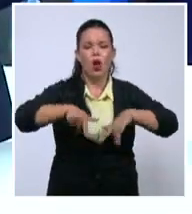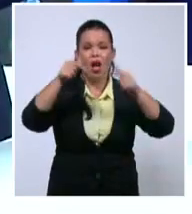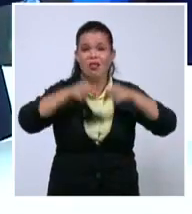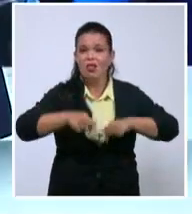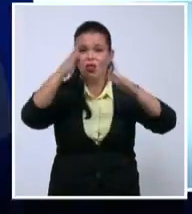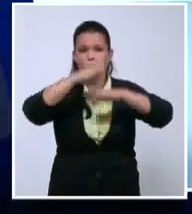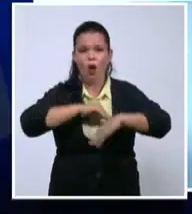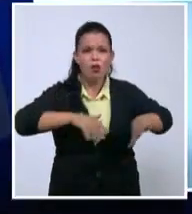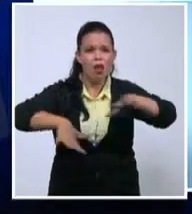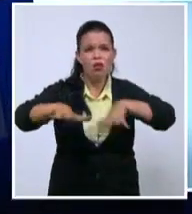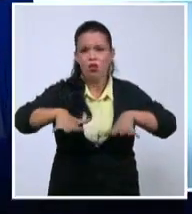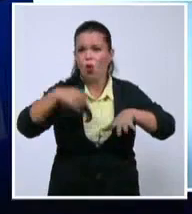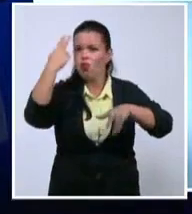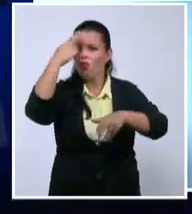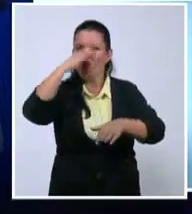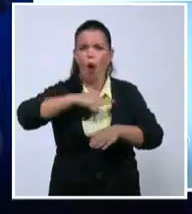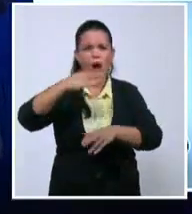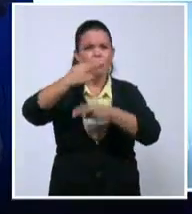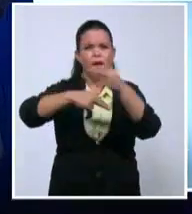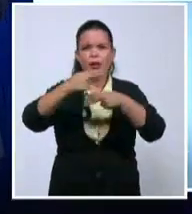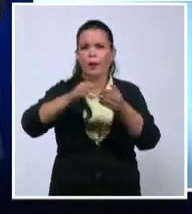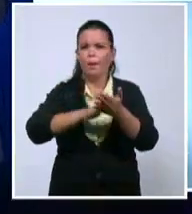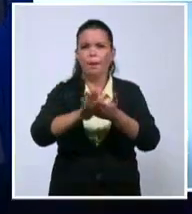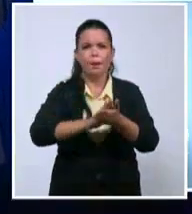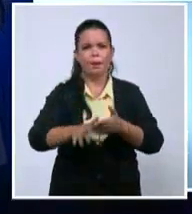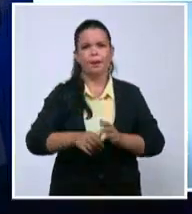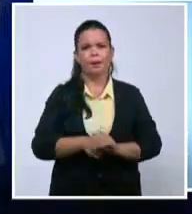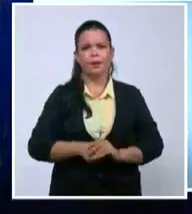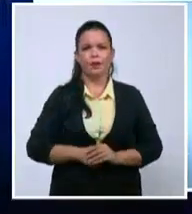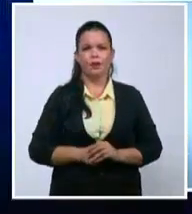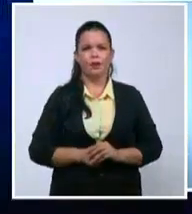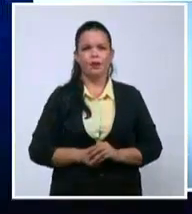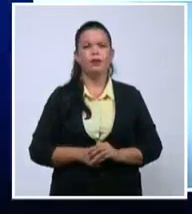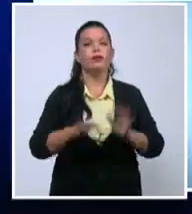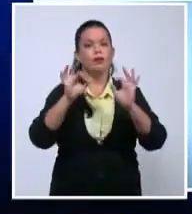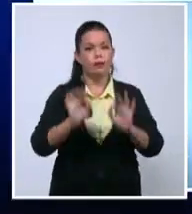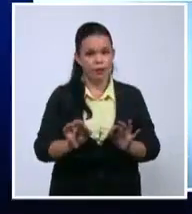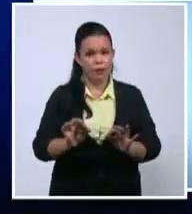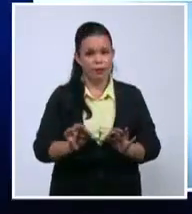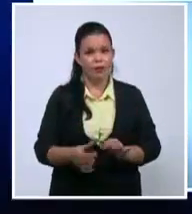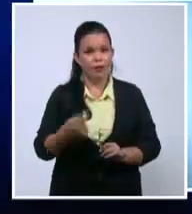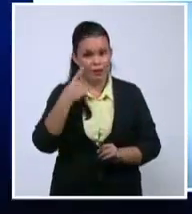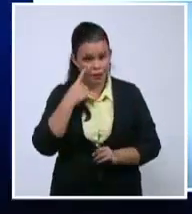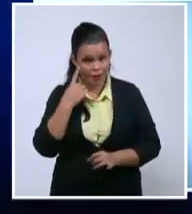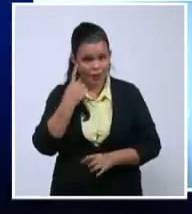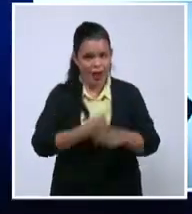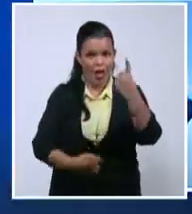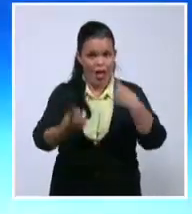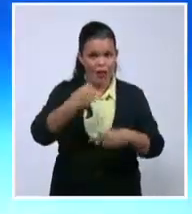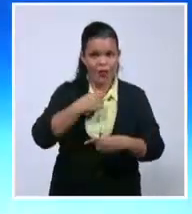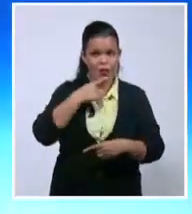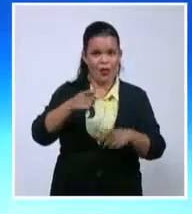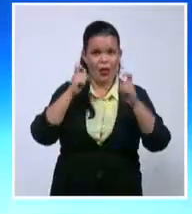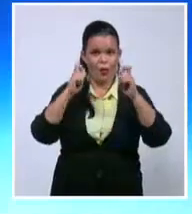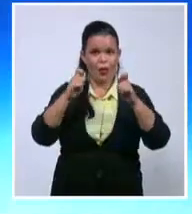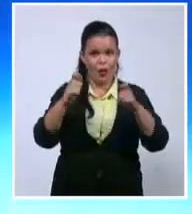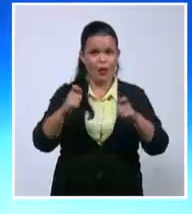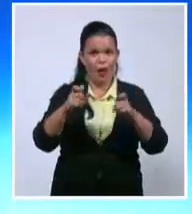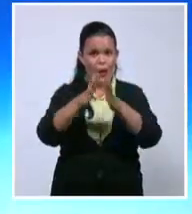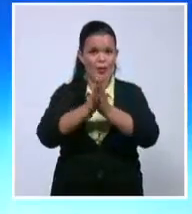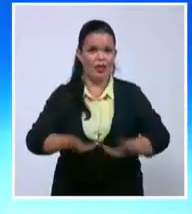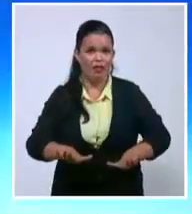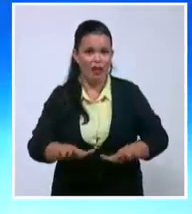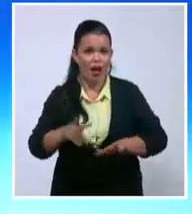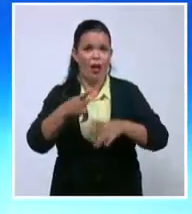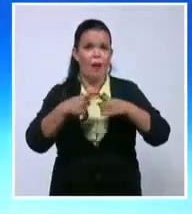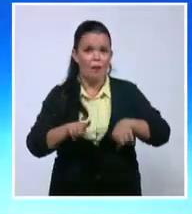nada. Con el disfraz de protesta pacífica, ¿algunos buscarán o no el escenario perfecto